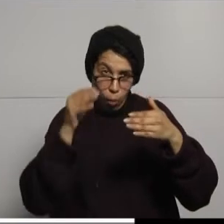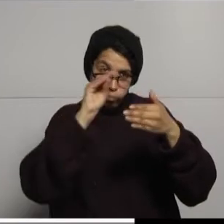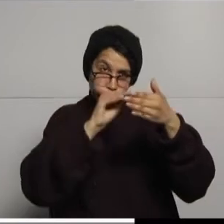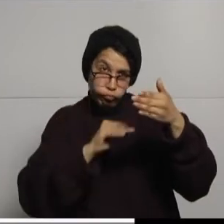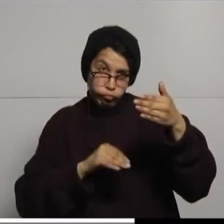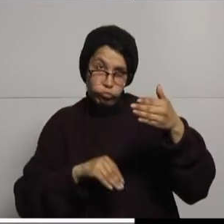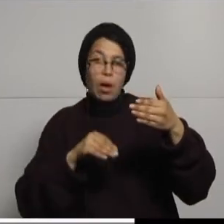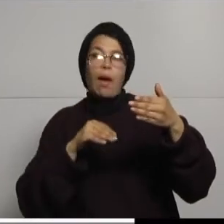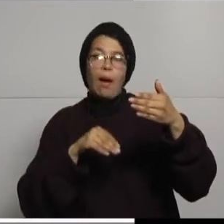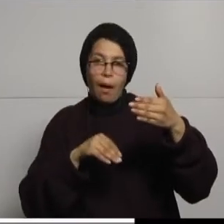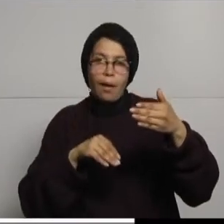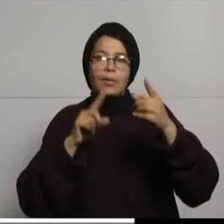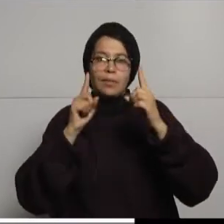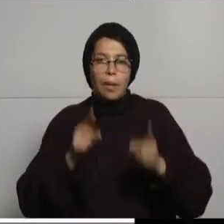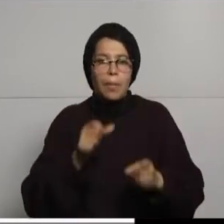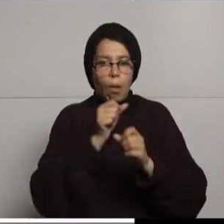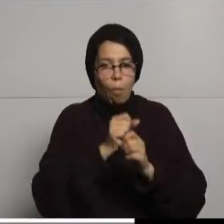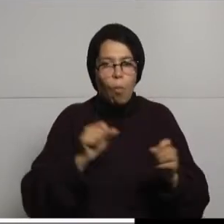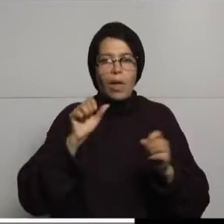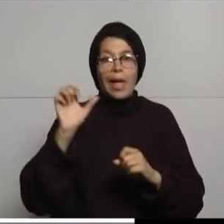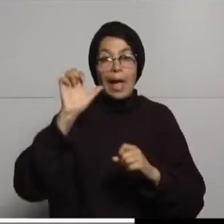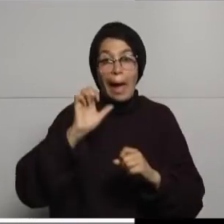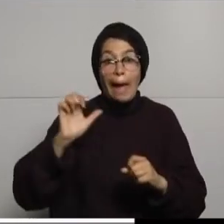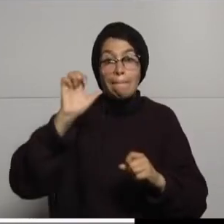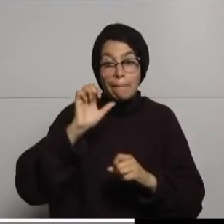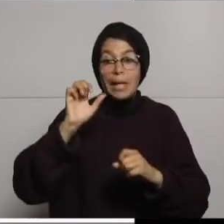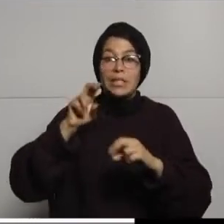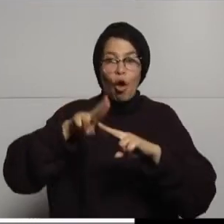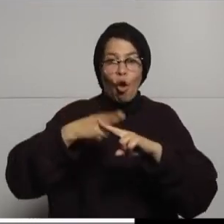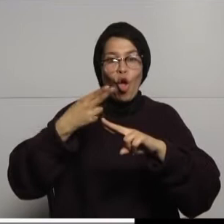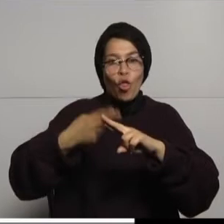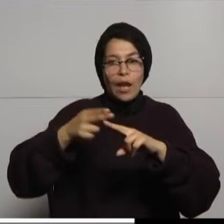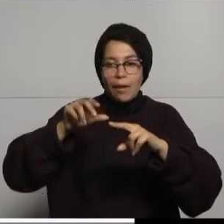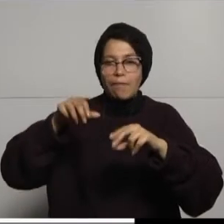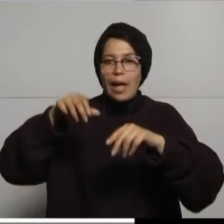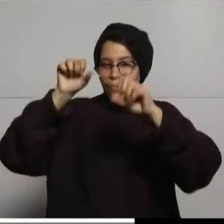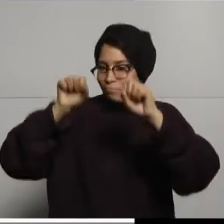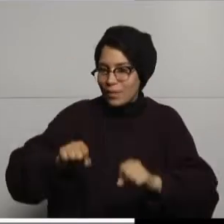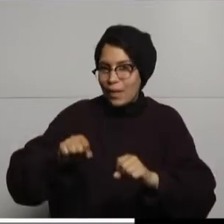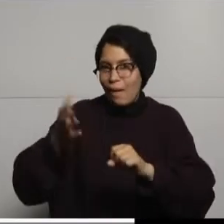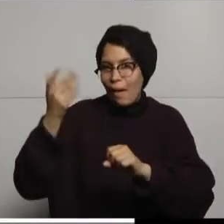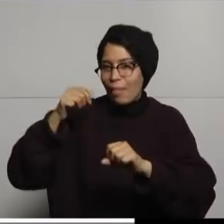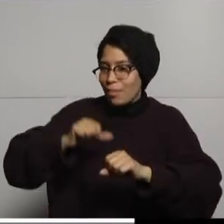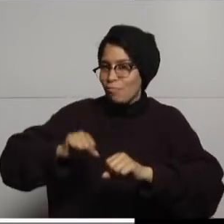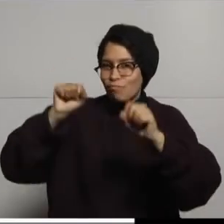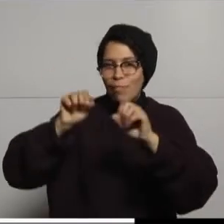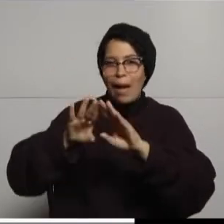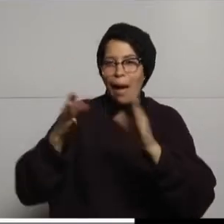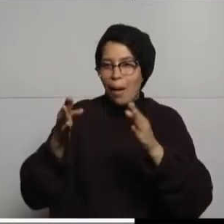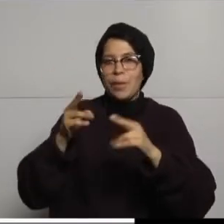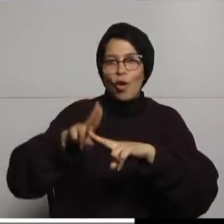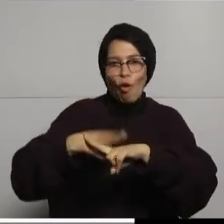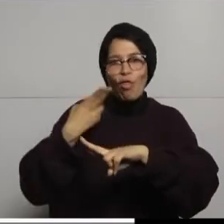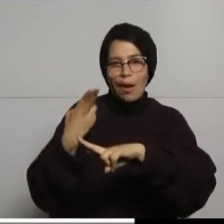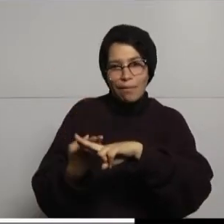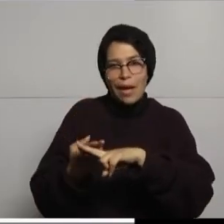que pueden abrir, tienen todos los trabajadores que registrarse en la plataforma para poder circular. Un dato, el sistema metro